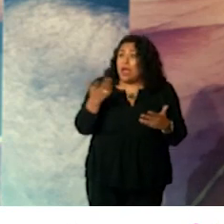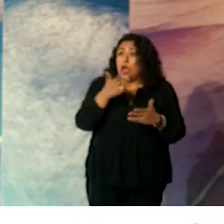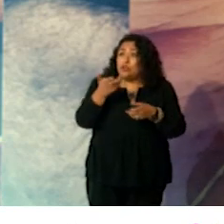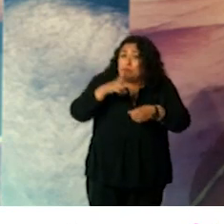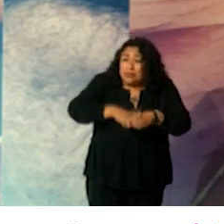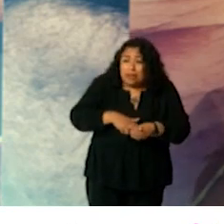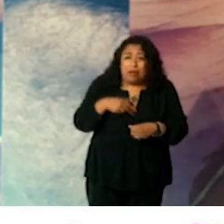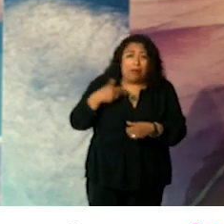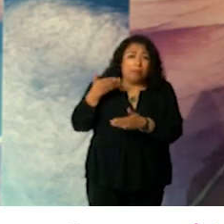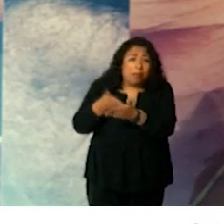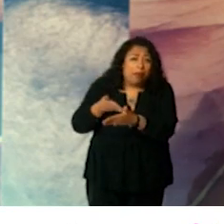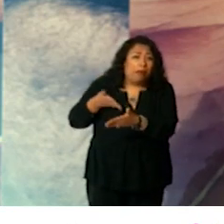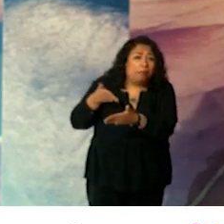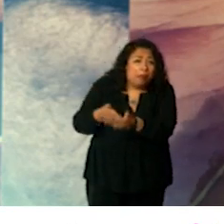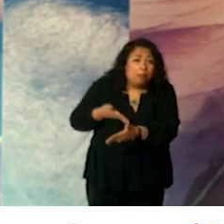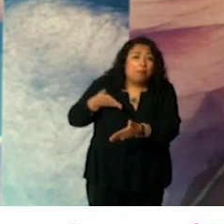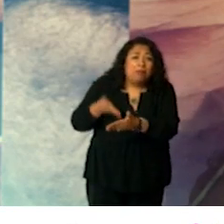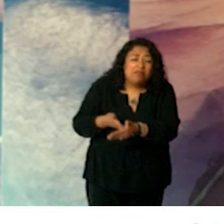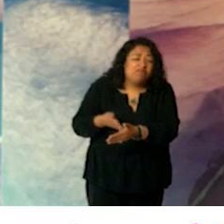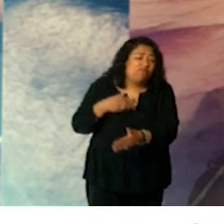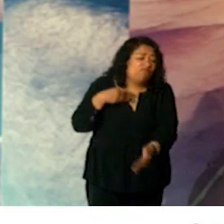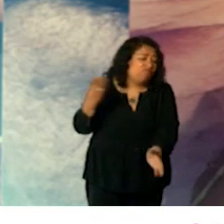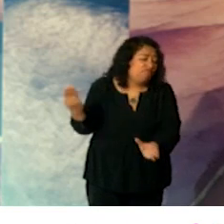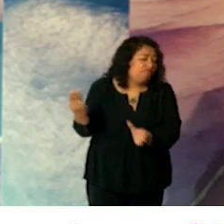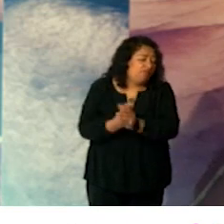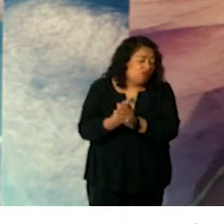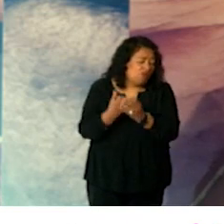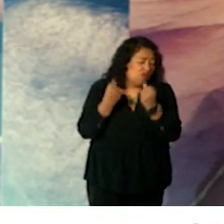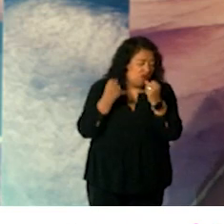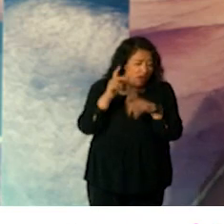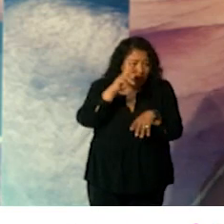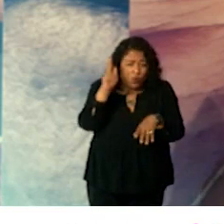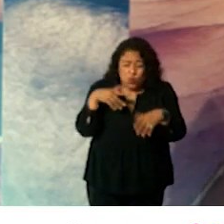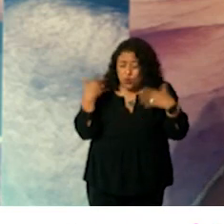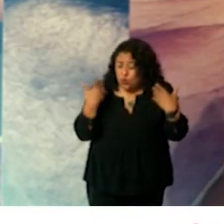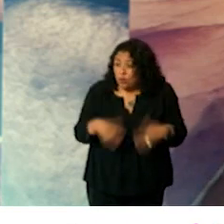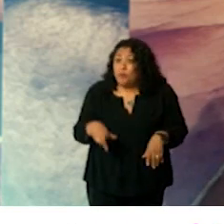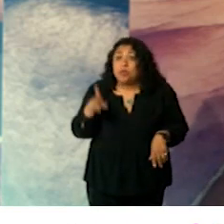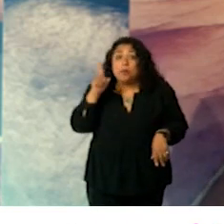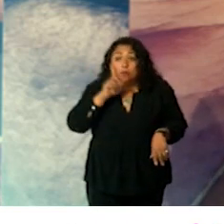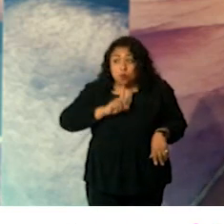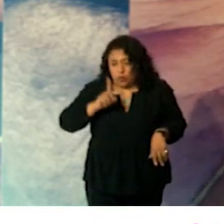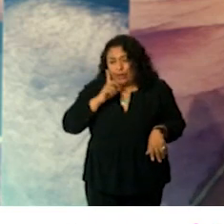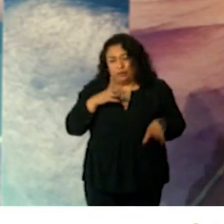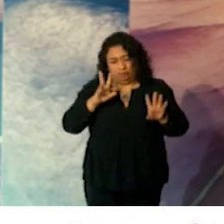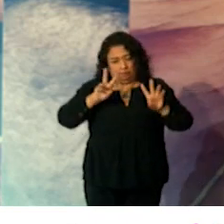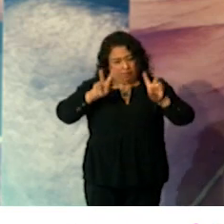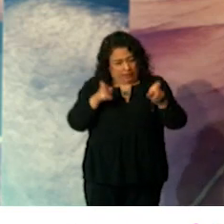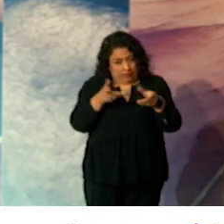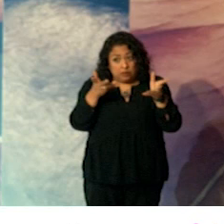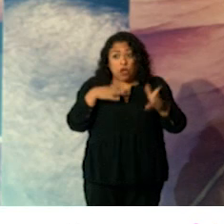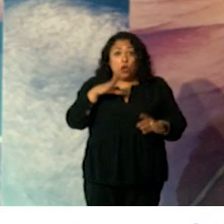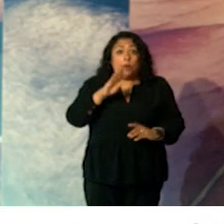clínica, y habían sido totalmente ignoradas. Y digo mujeres y hago un paréntesis, porque